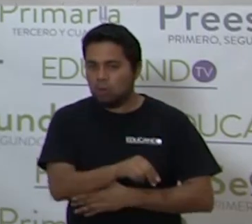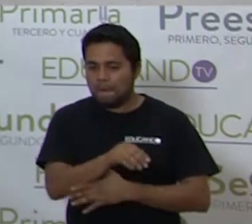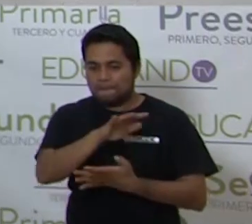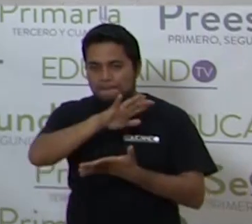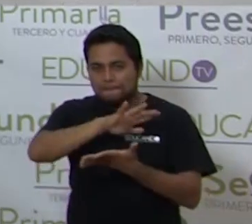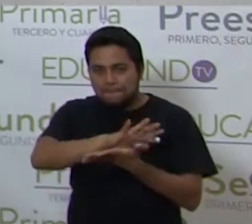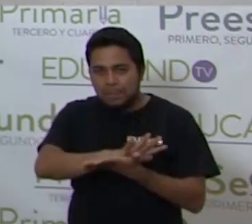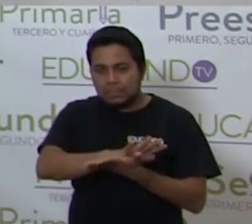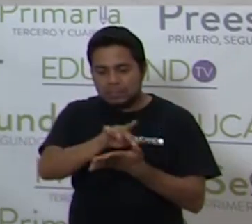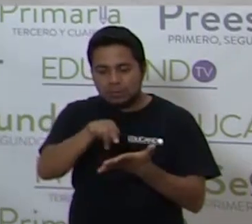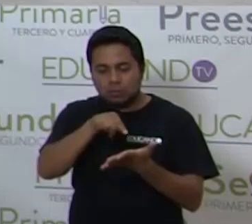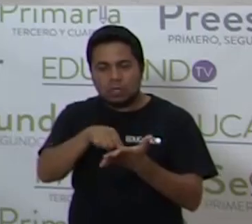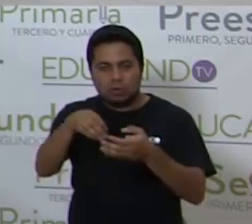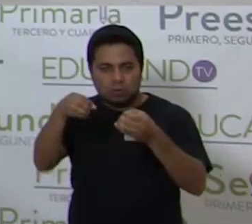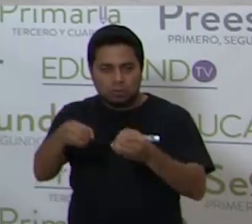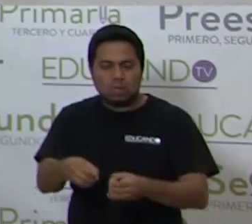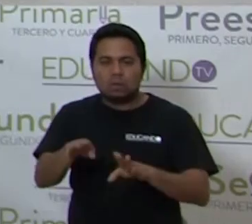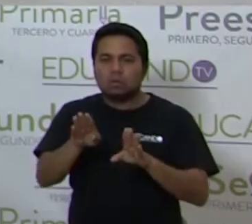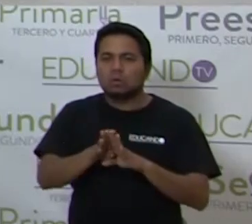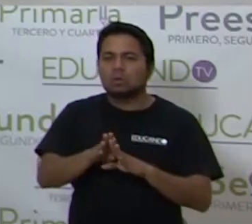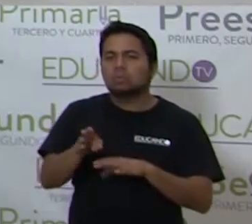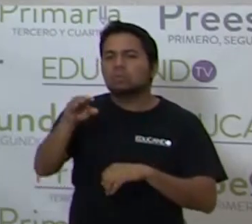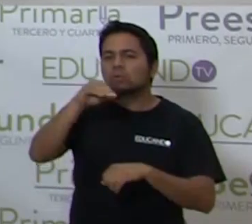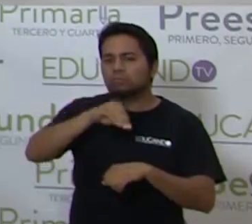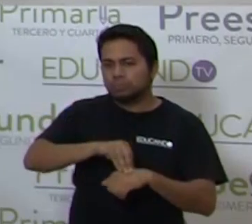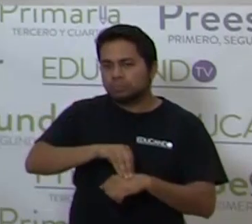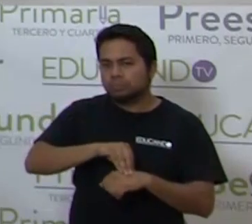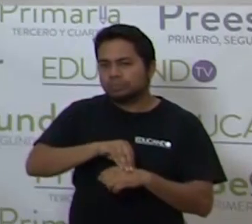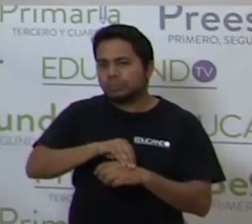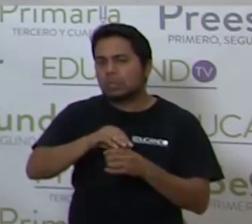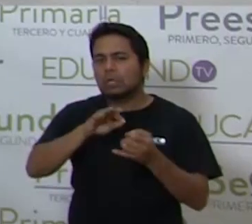ocupado. ¿Cómo sería en infinitivo, por favor?